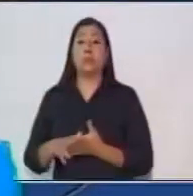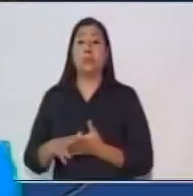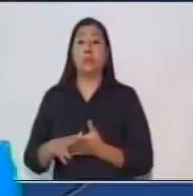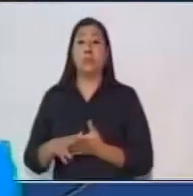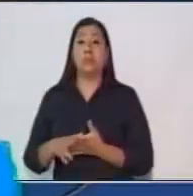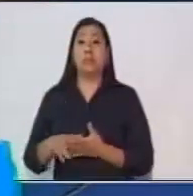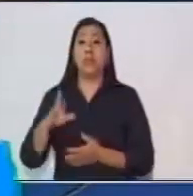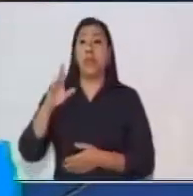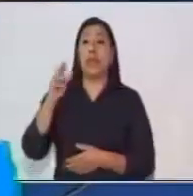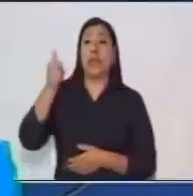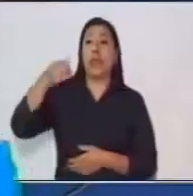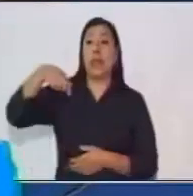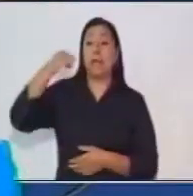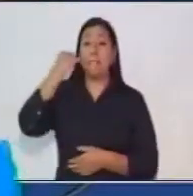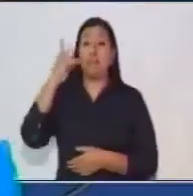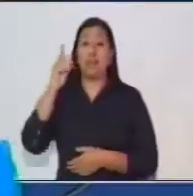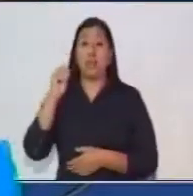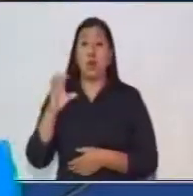o es lento.